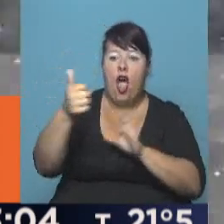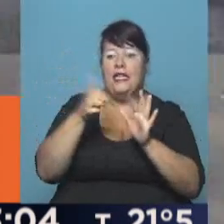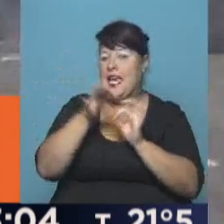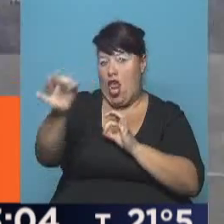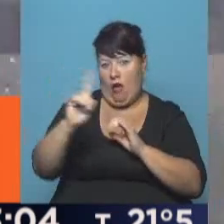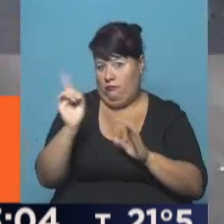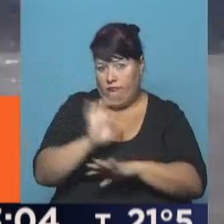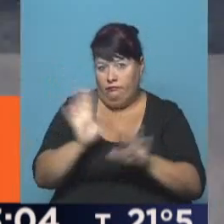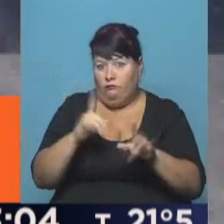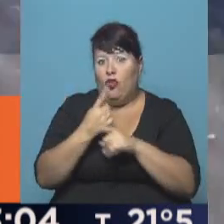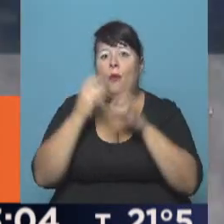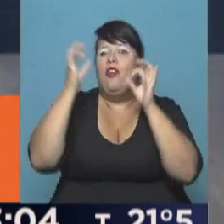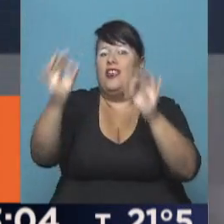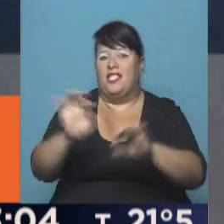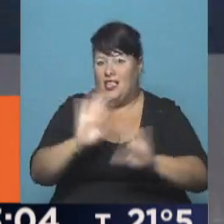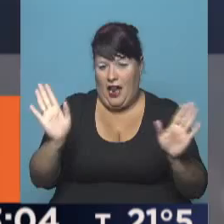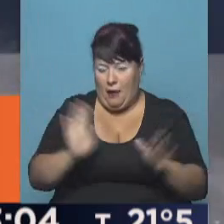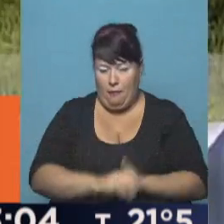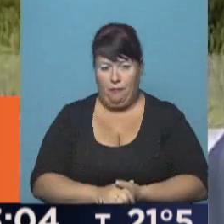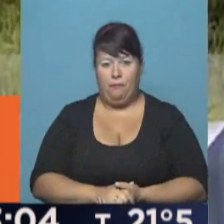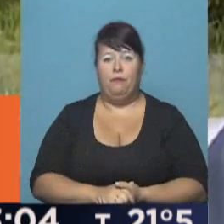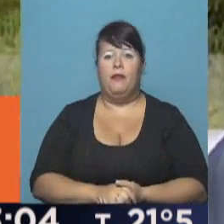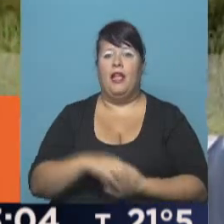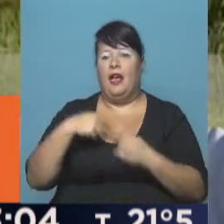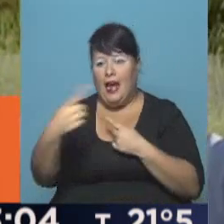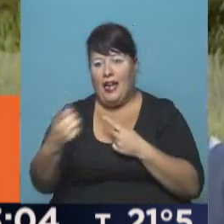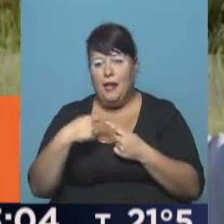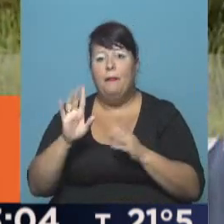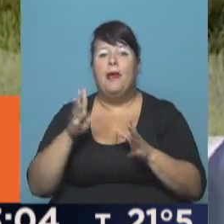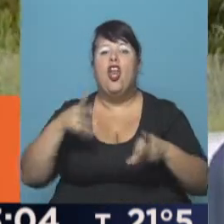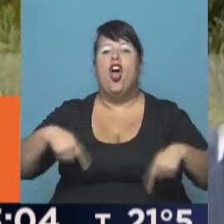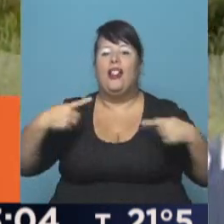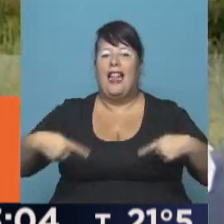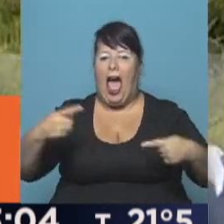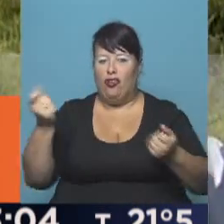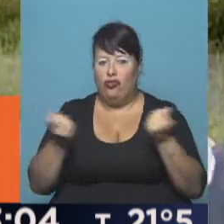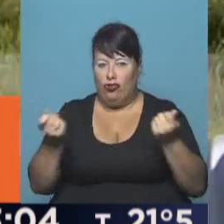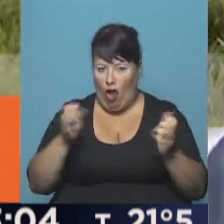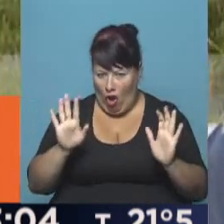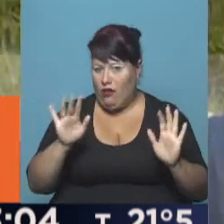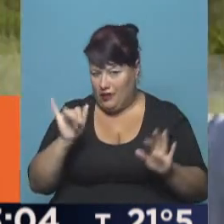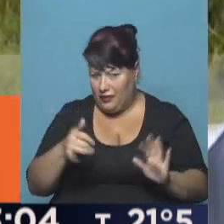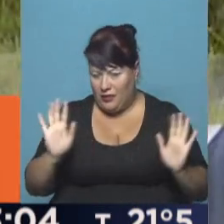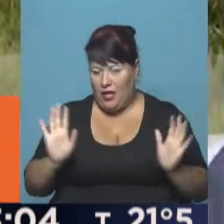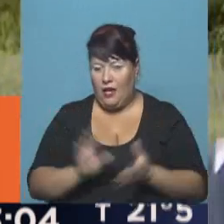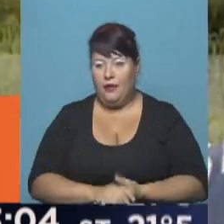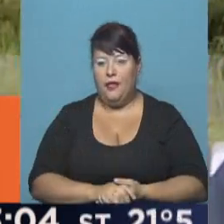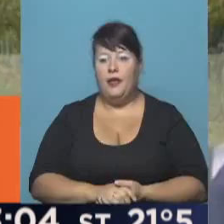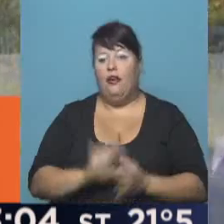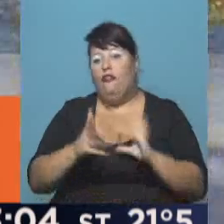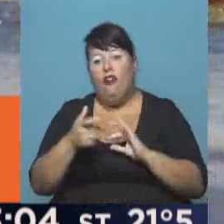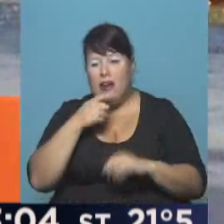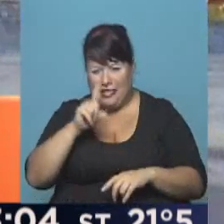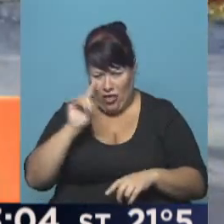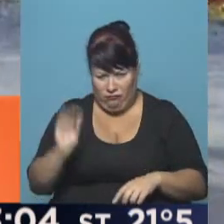kilómetros, y no pueden entrar. Están entrando y saliendo, pero con tractores. Sí, ellos salen de esa manera, si no,